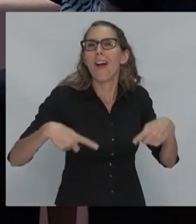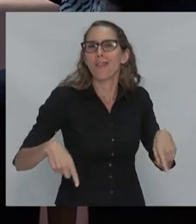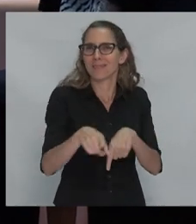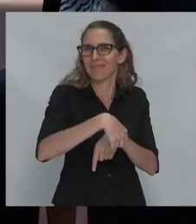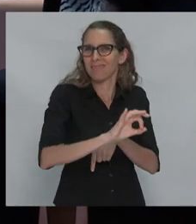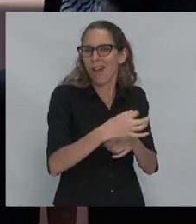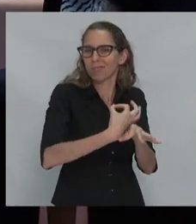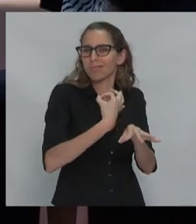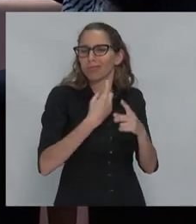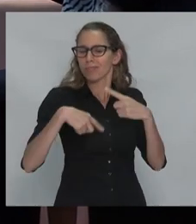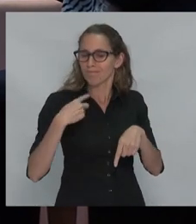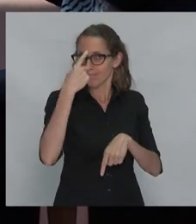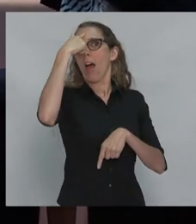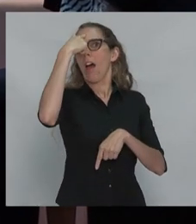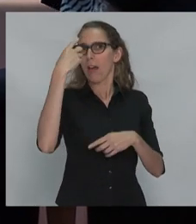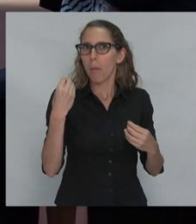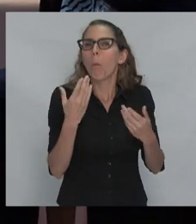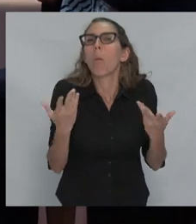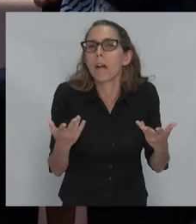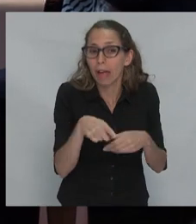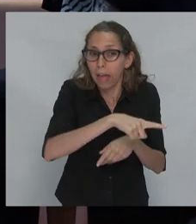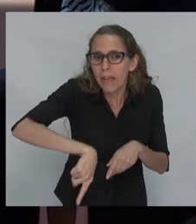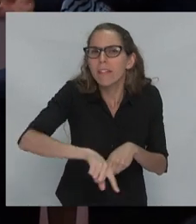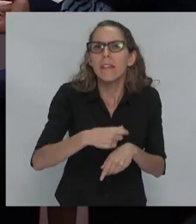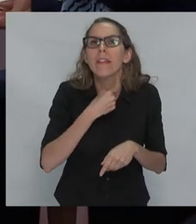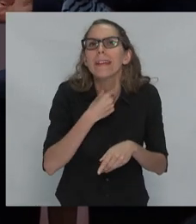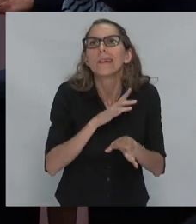porque lamentablemente nos intentan